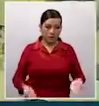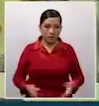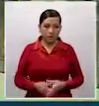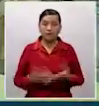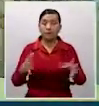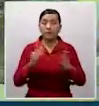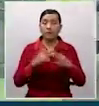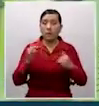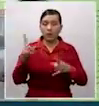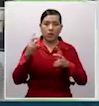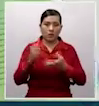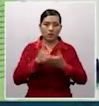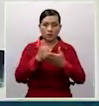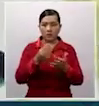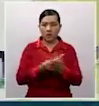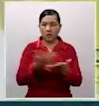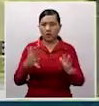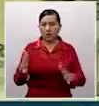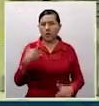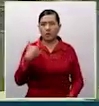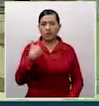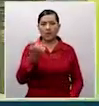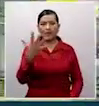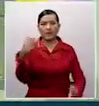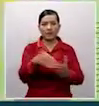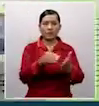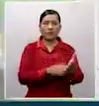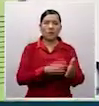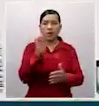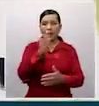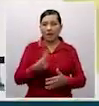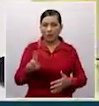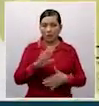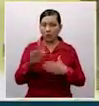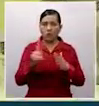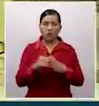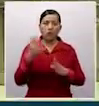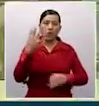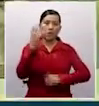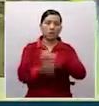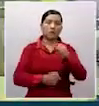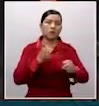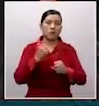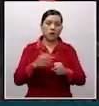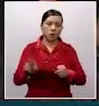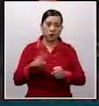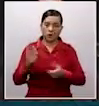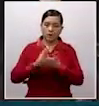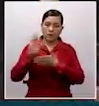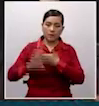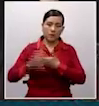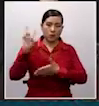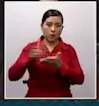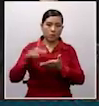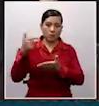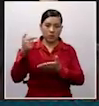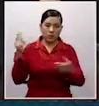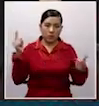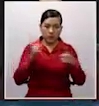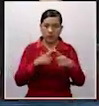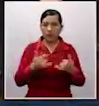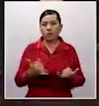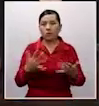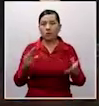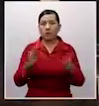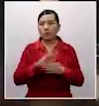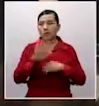cooperación que cuenta con un presupuesto de 15 millones de euros para un plazo de ejecución de 4 años desde febrero del 2021. Uno de sus objetivos